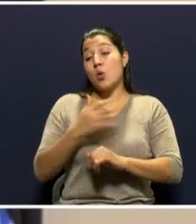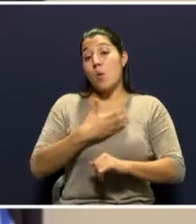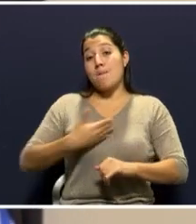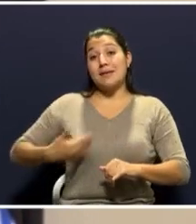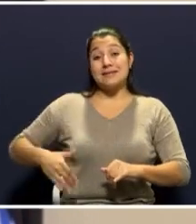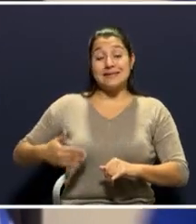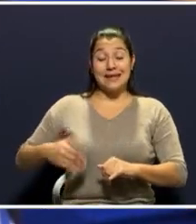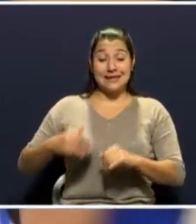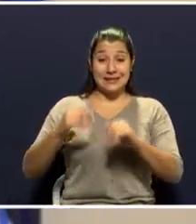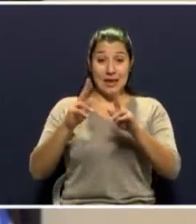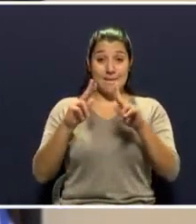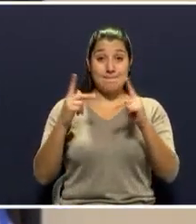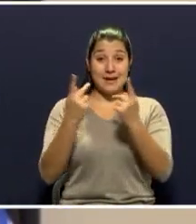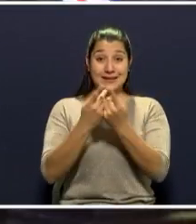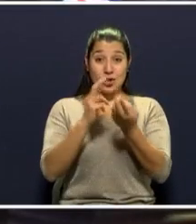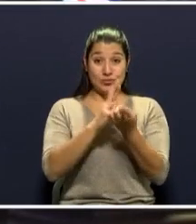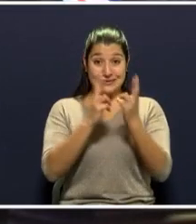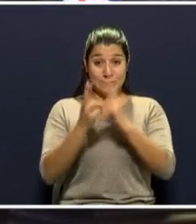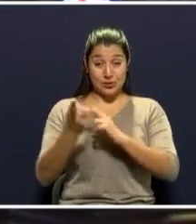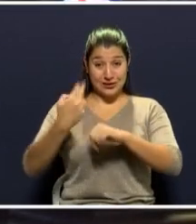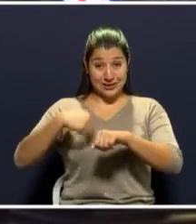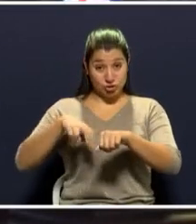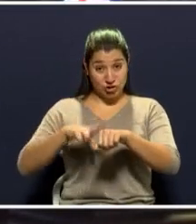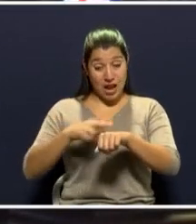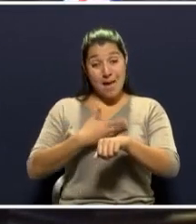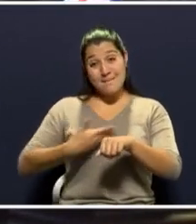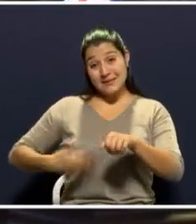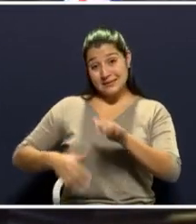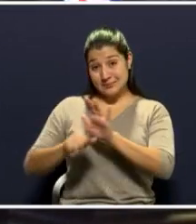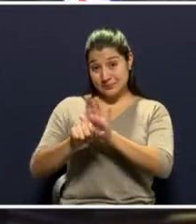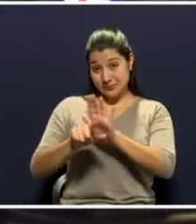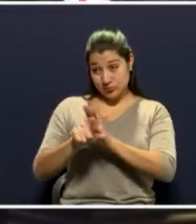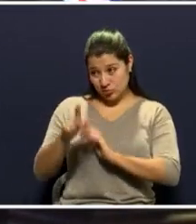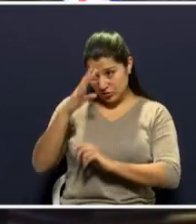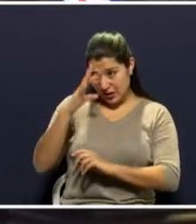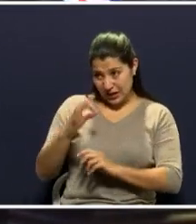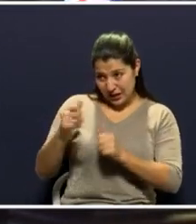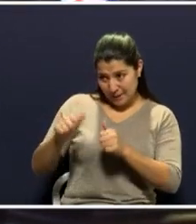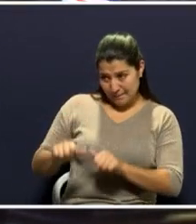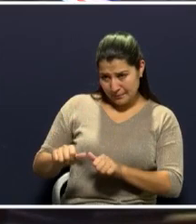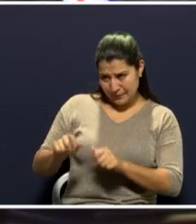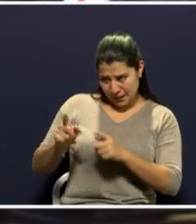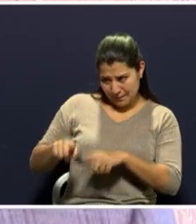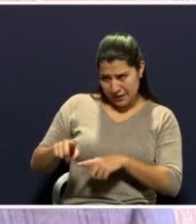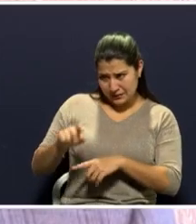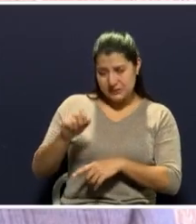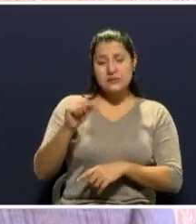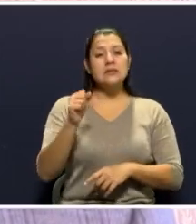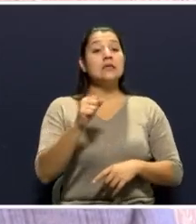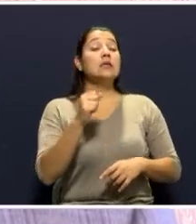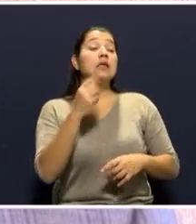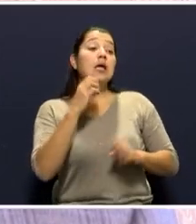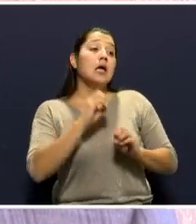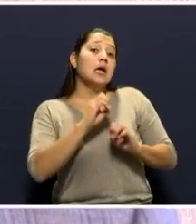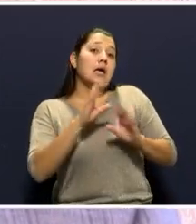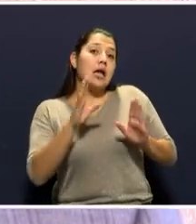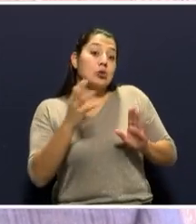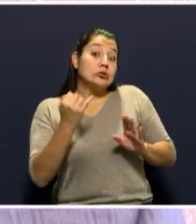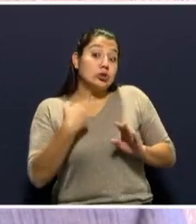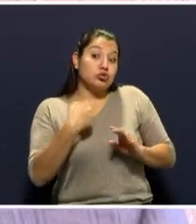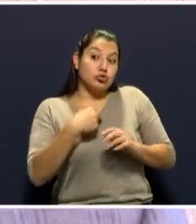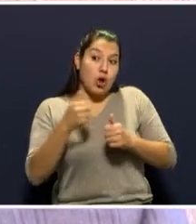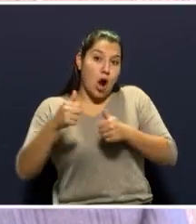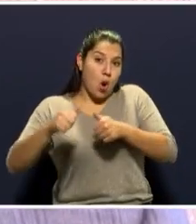Nosotros, por supuesto, cuando uno llega a acuerdos, lo menos que uno puede esperar es